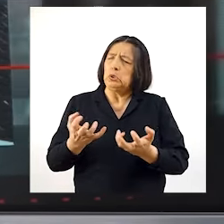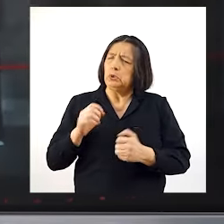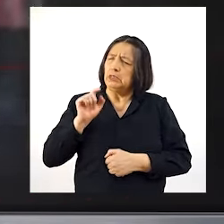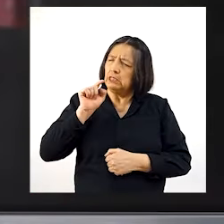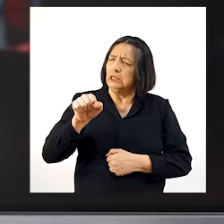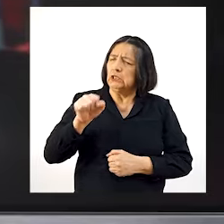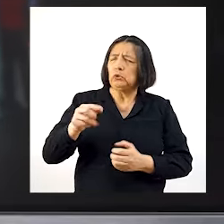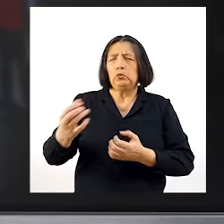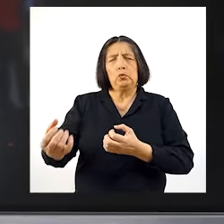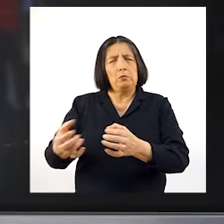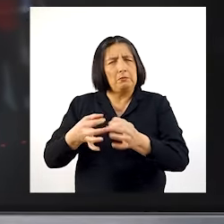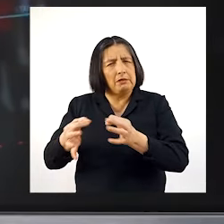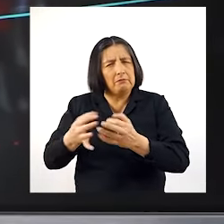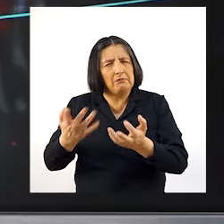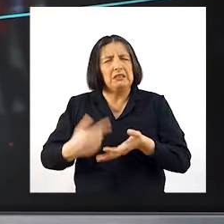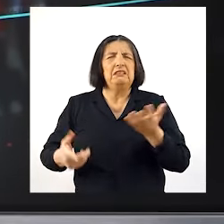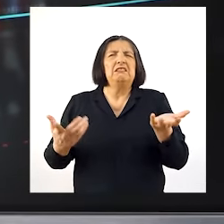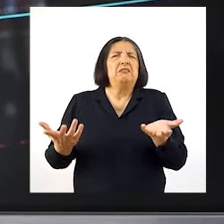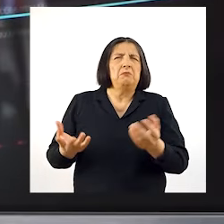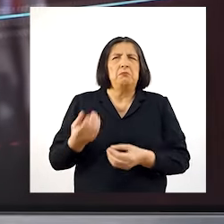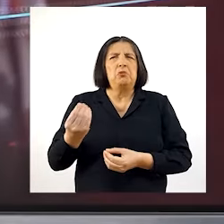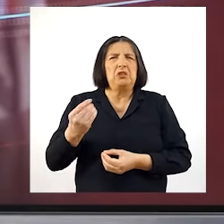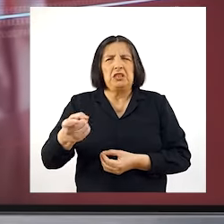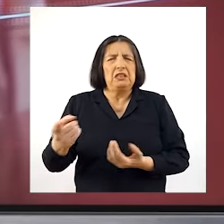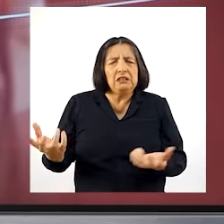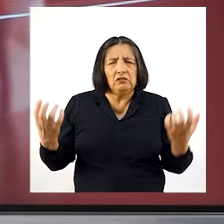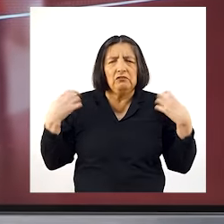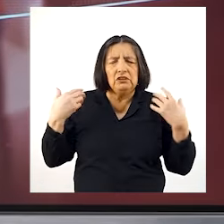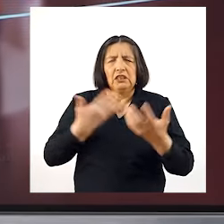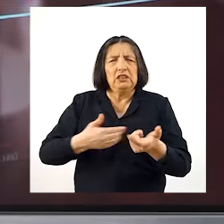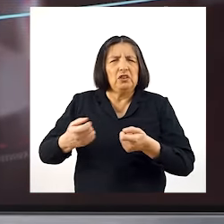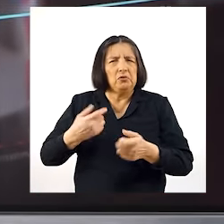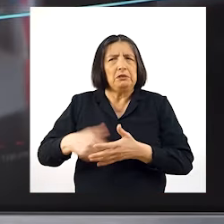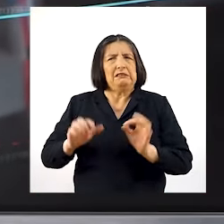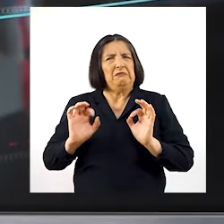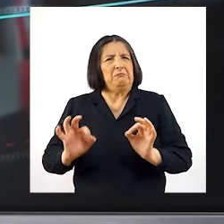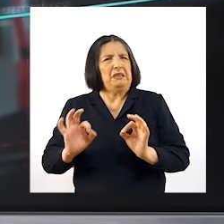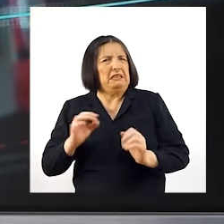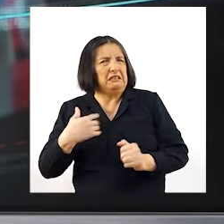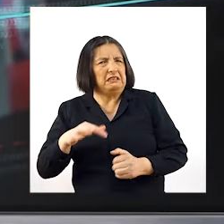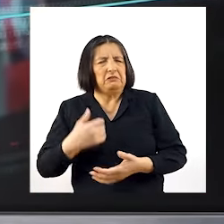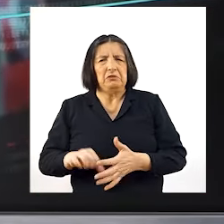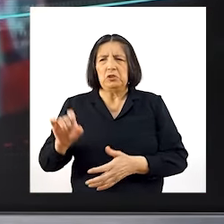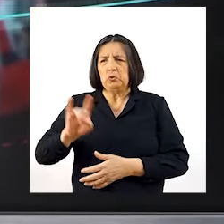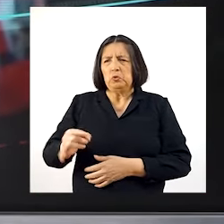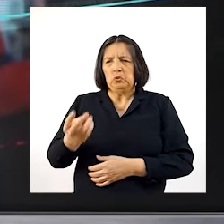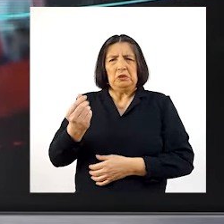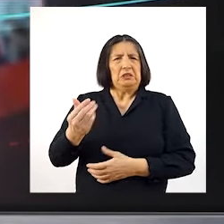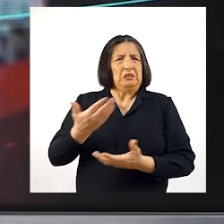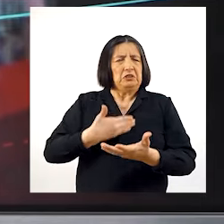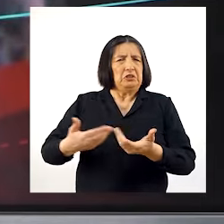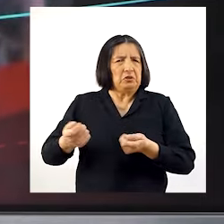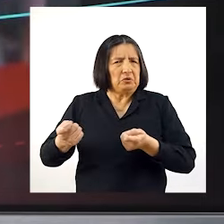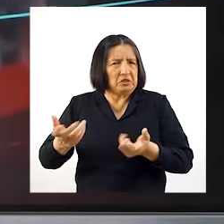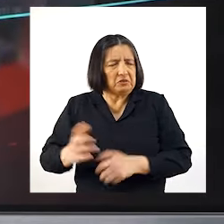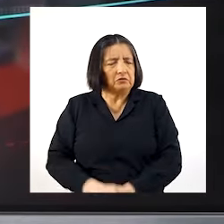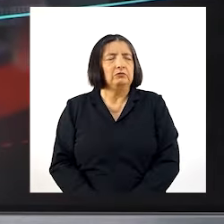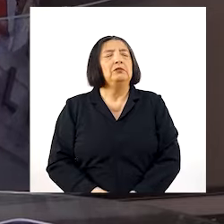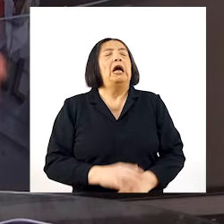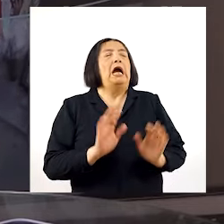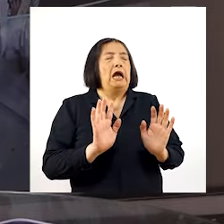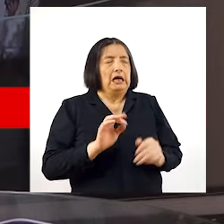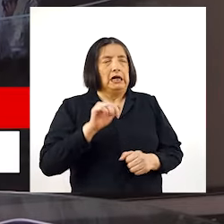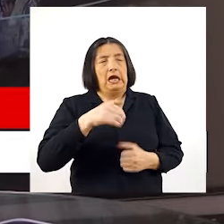este punto que tú nos expliques qué hace a estas entidades tan riesgosas en el uso de los recursos públicos.